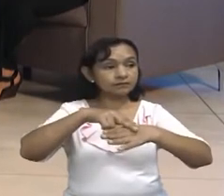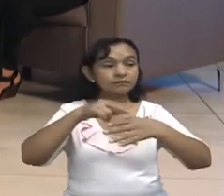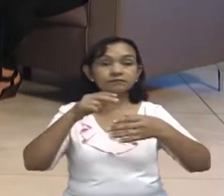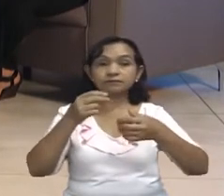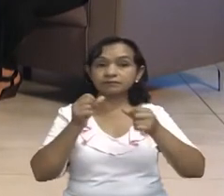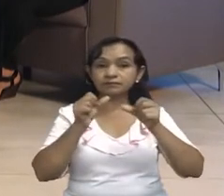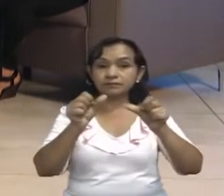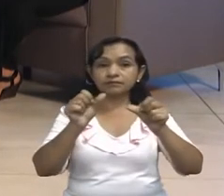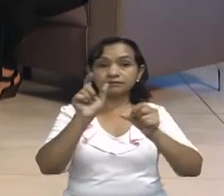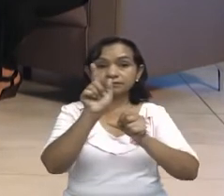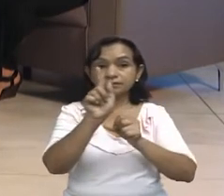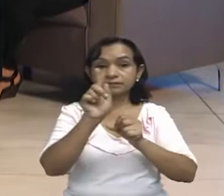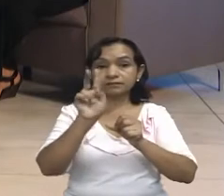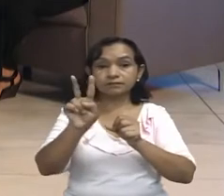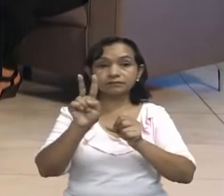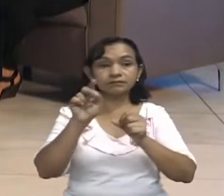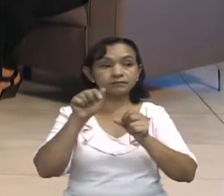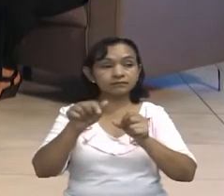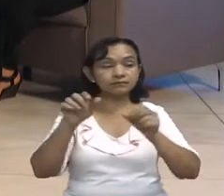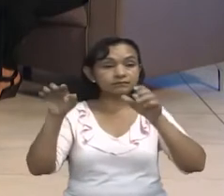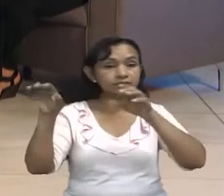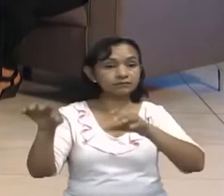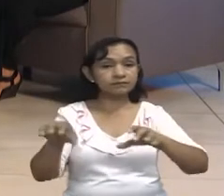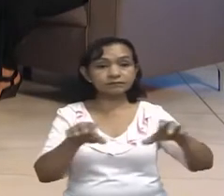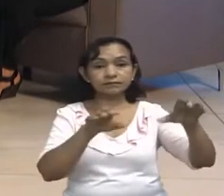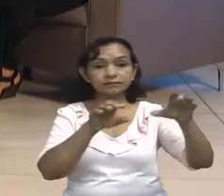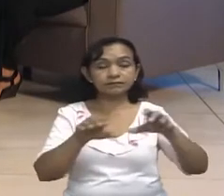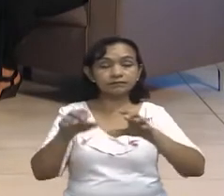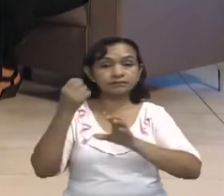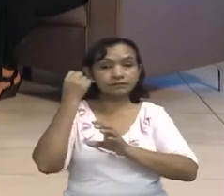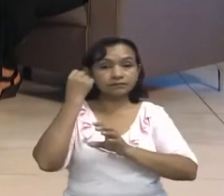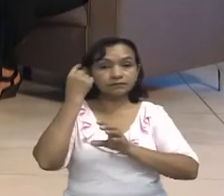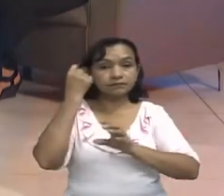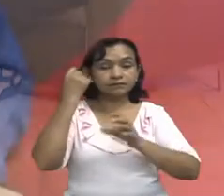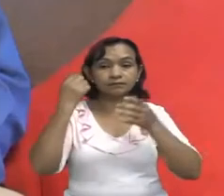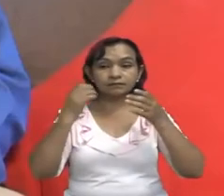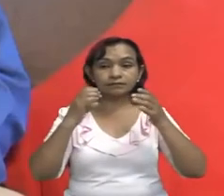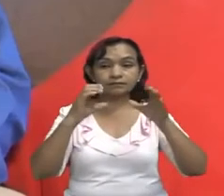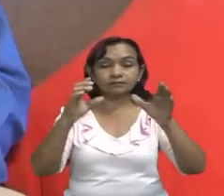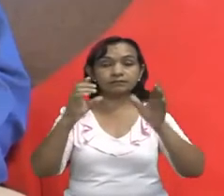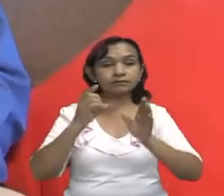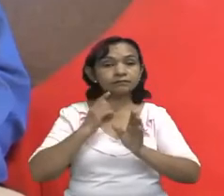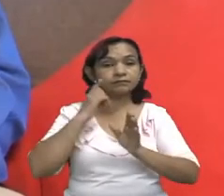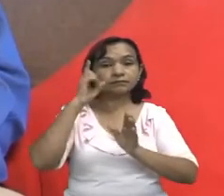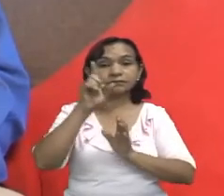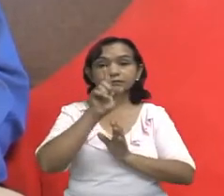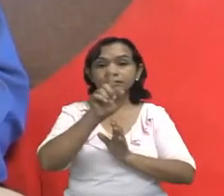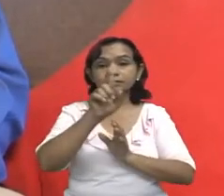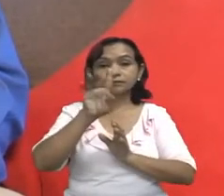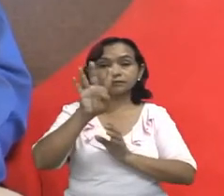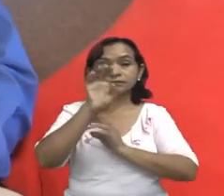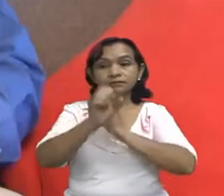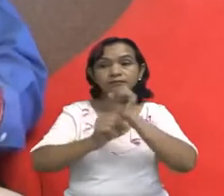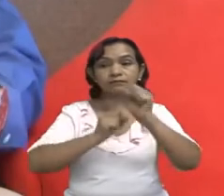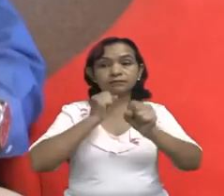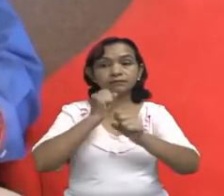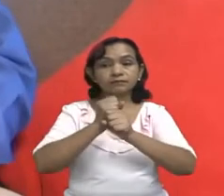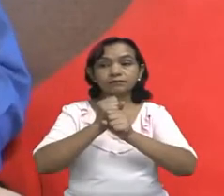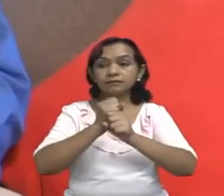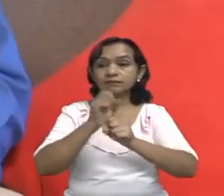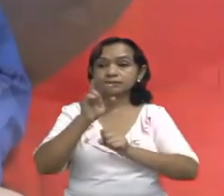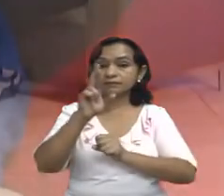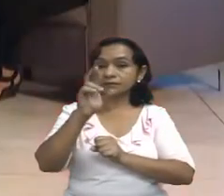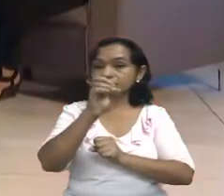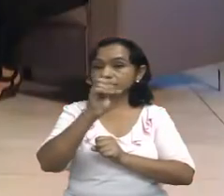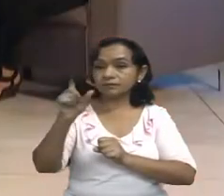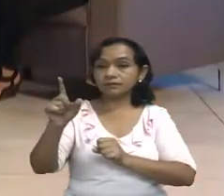avanzados, con el canal, ¿no? Dentro de esa dinámica, entender el proceso evolutivo hoy 14 años, pero también el rol ya en un canal